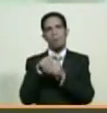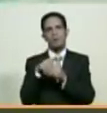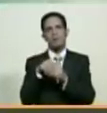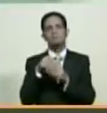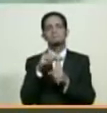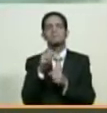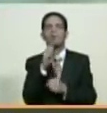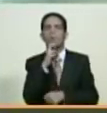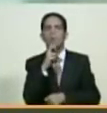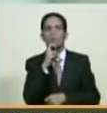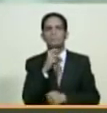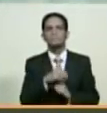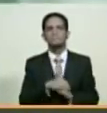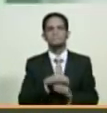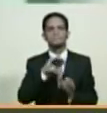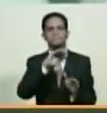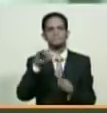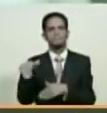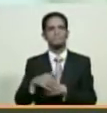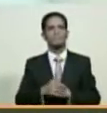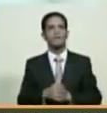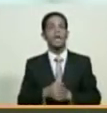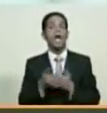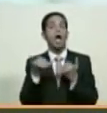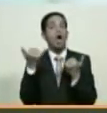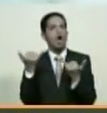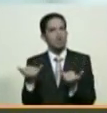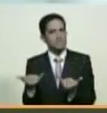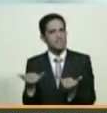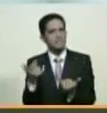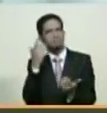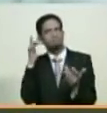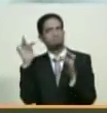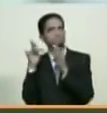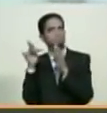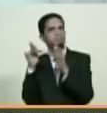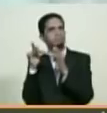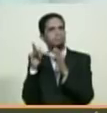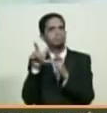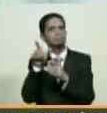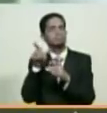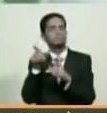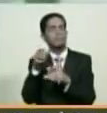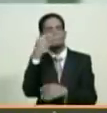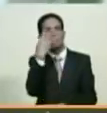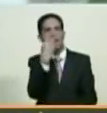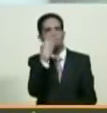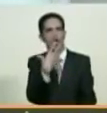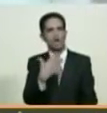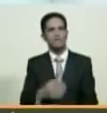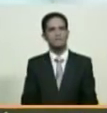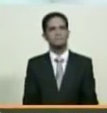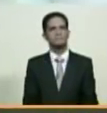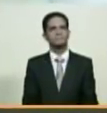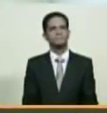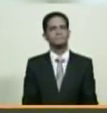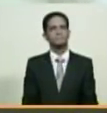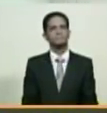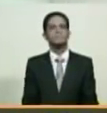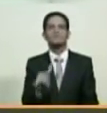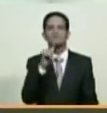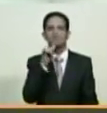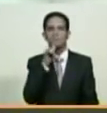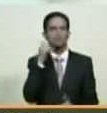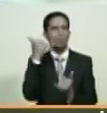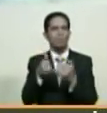Oro. Ahora mismo nos vamos en vivo y directo al Palacio de Miraflores. Asdrúbal López Graf está en el Salón Simón Bolívar, Salón de Prensa, con información de